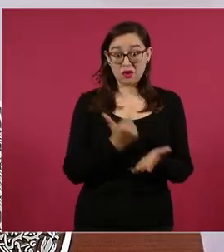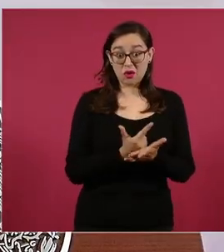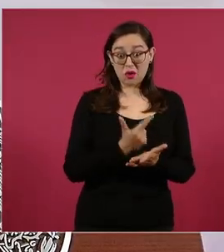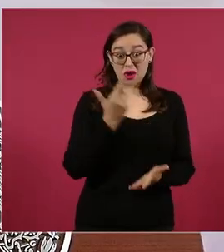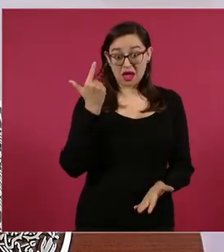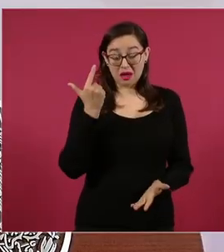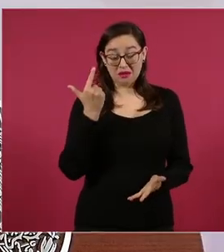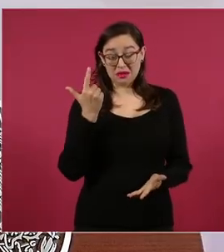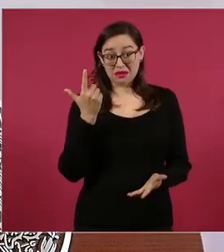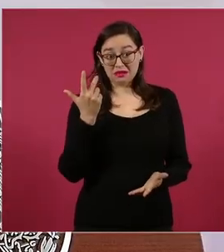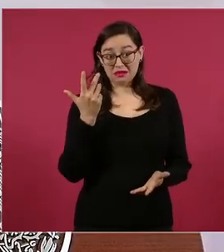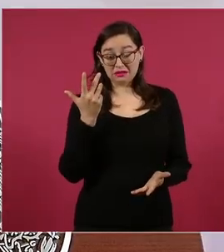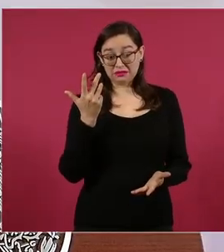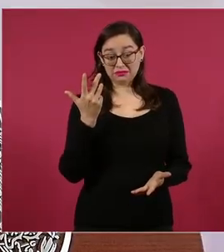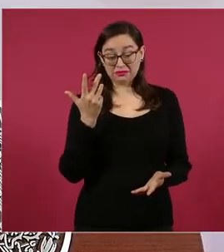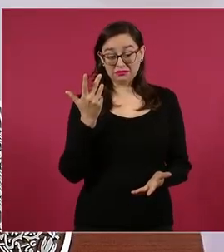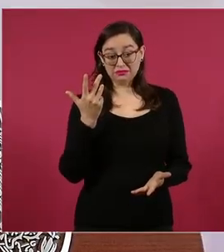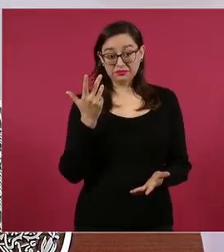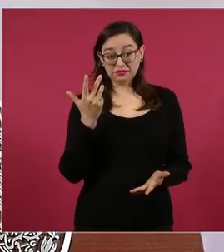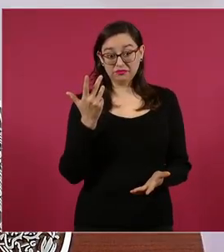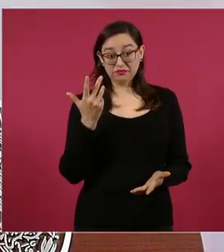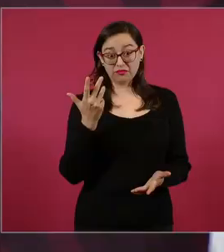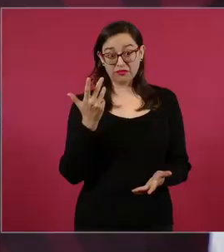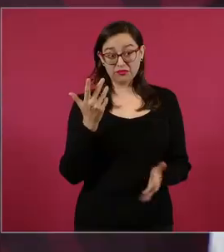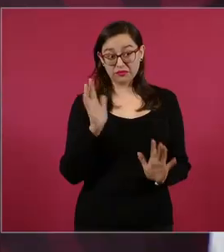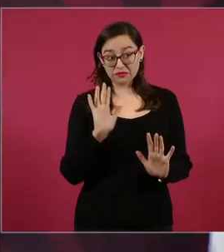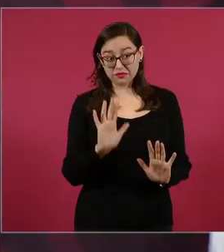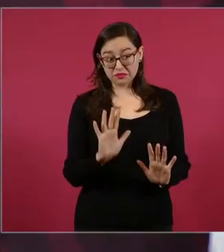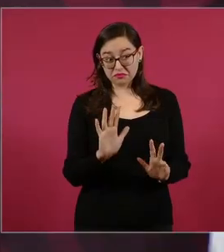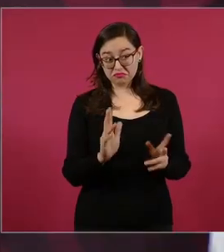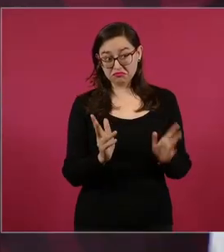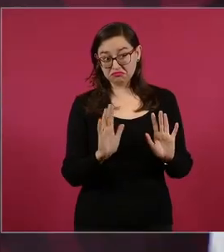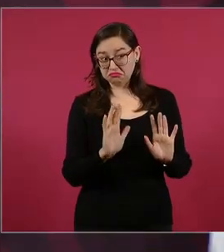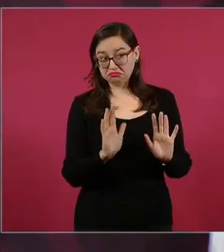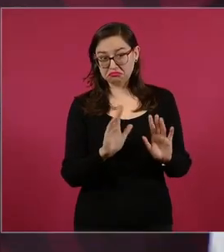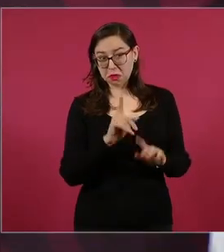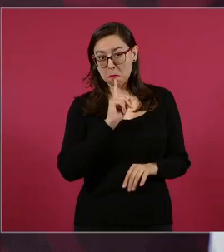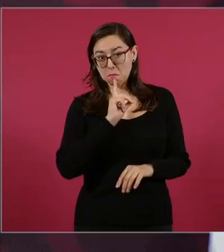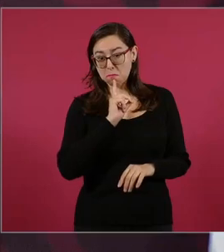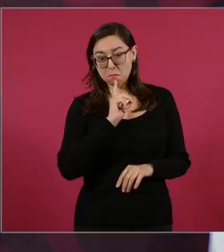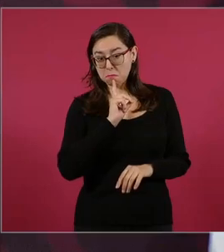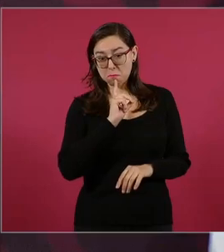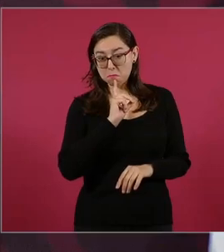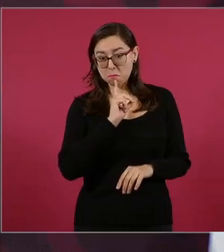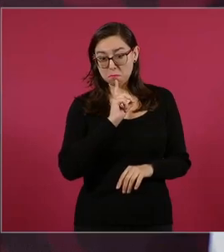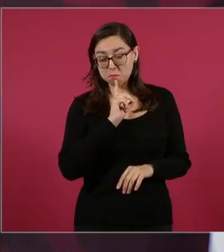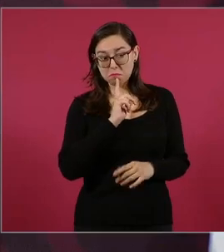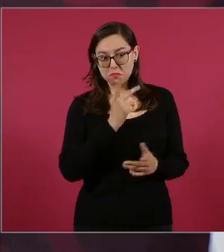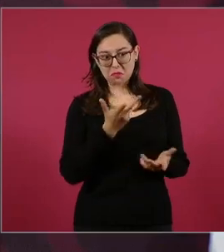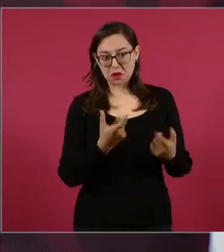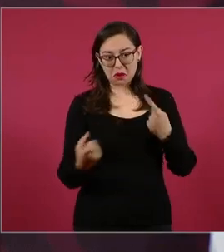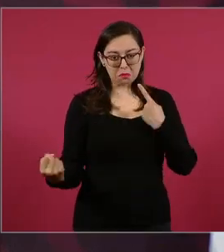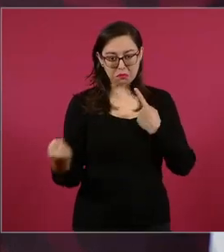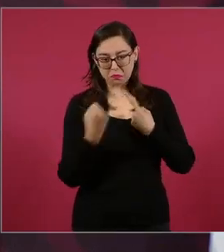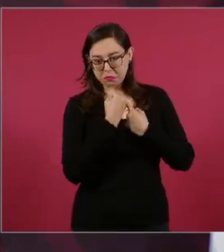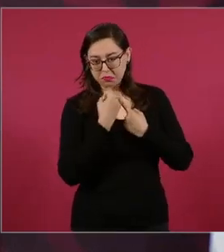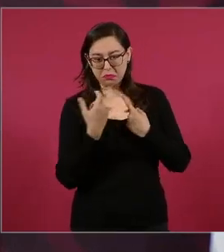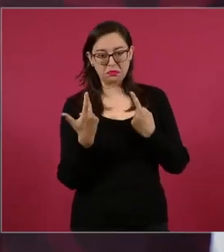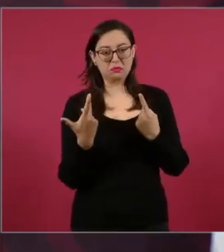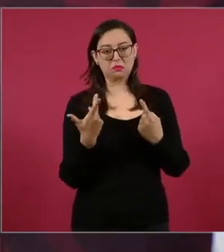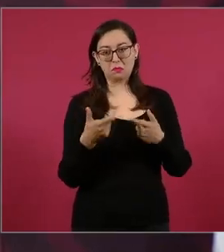del insulto, en el caso extremo, ¿sí?, a la violencia física.